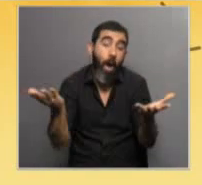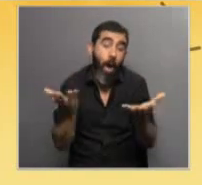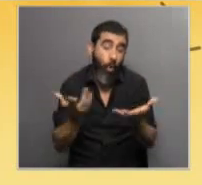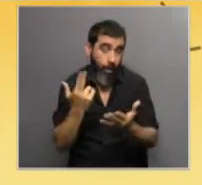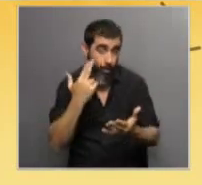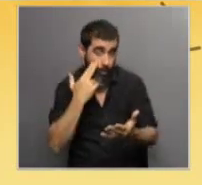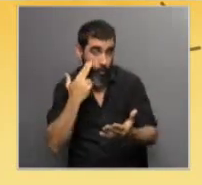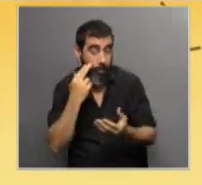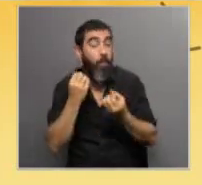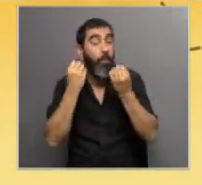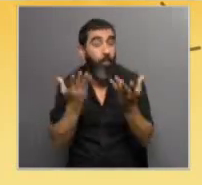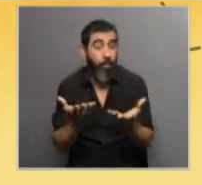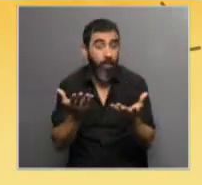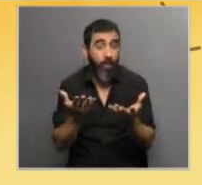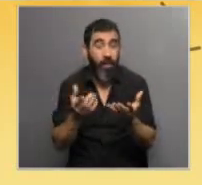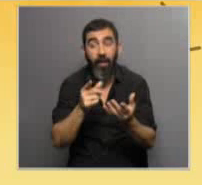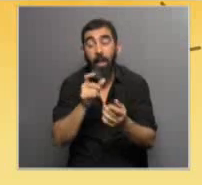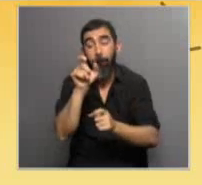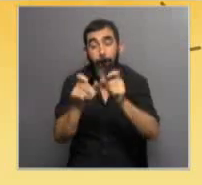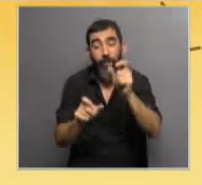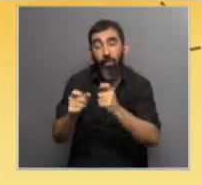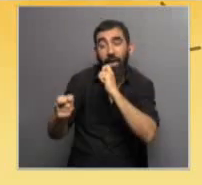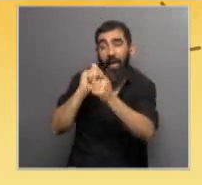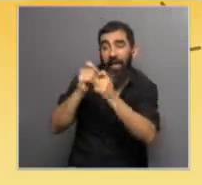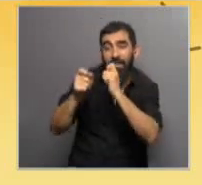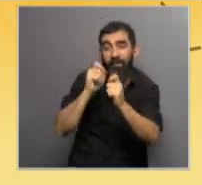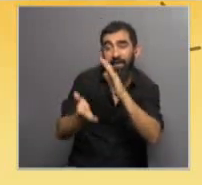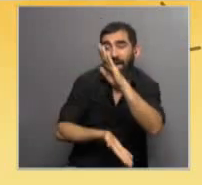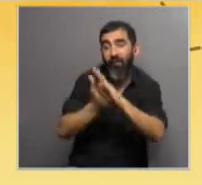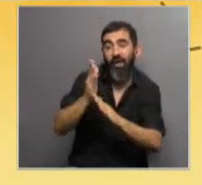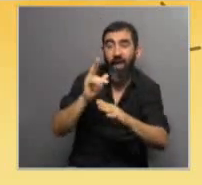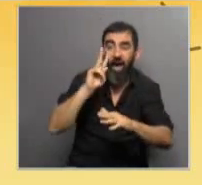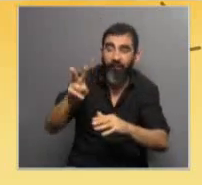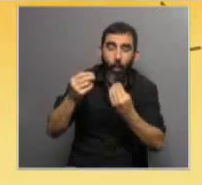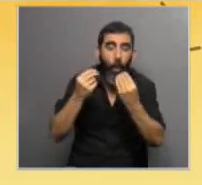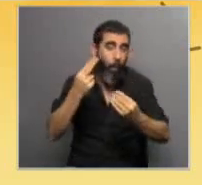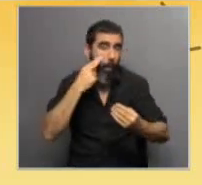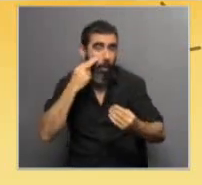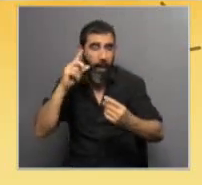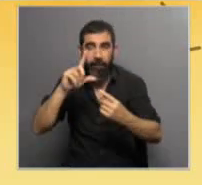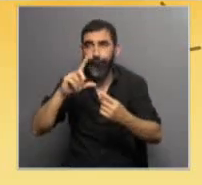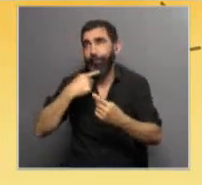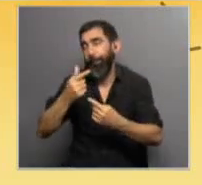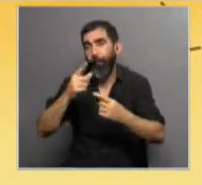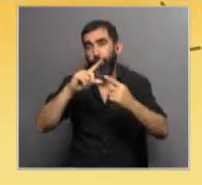yo siempre digo los moteros no van con la cámara a país a saber lo que es temporal